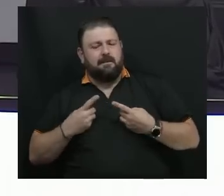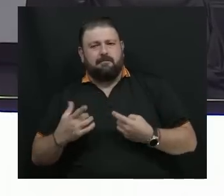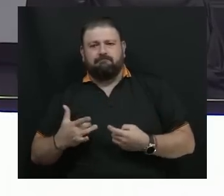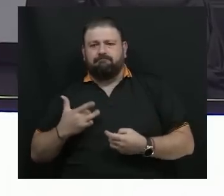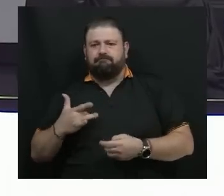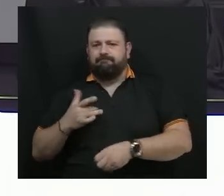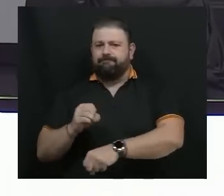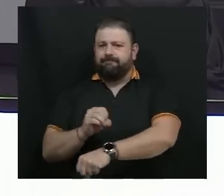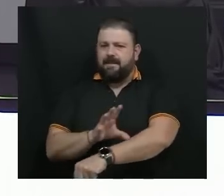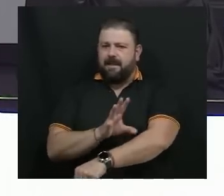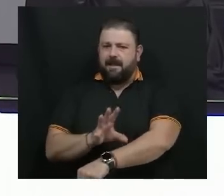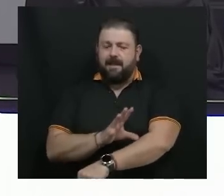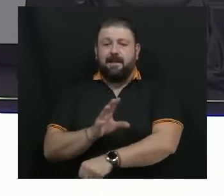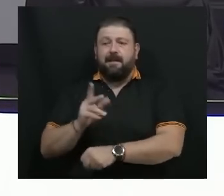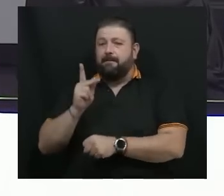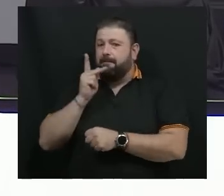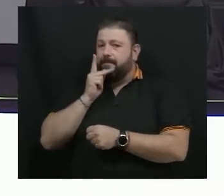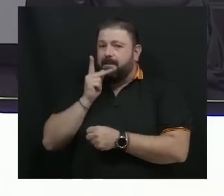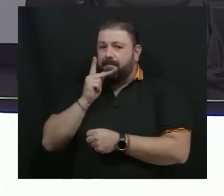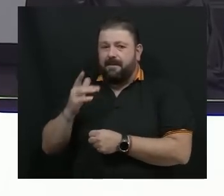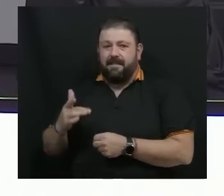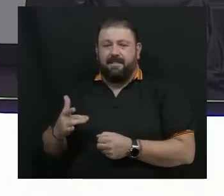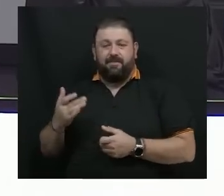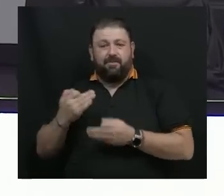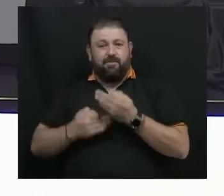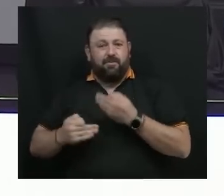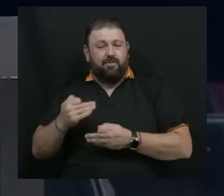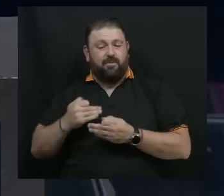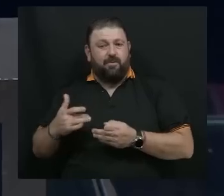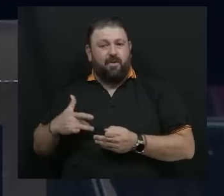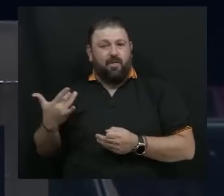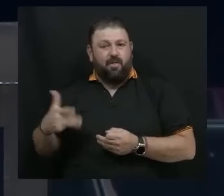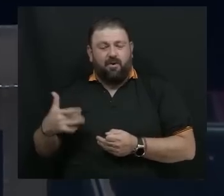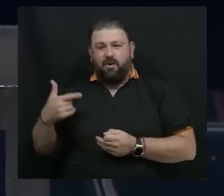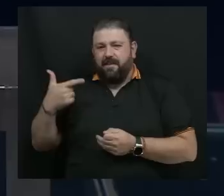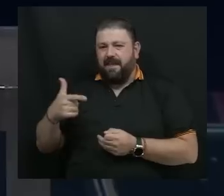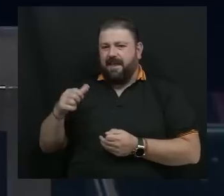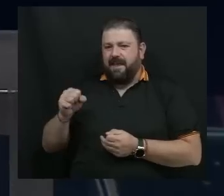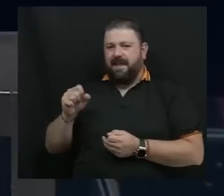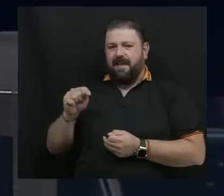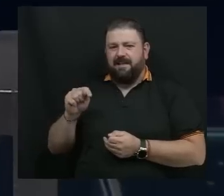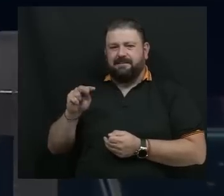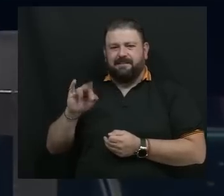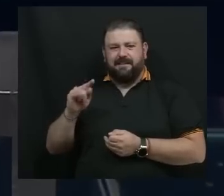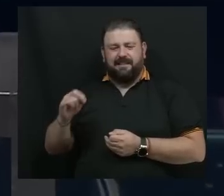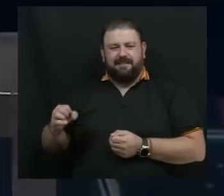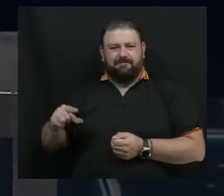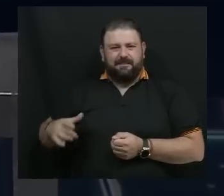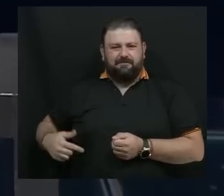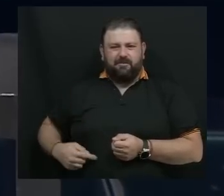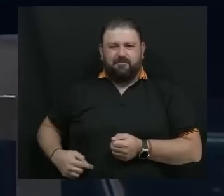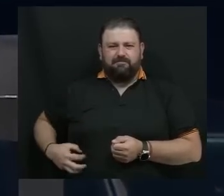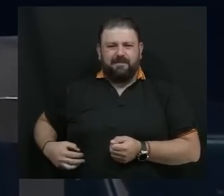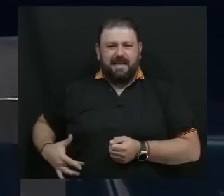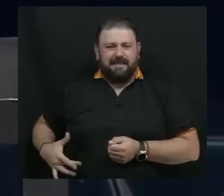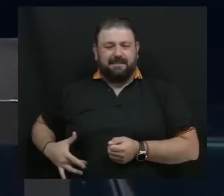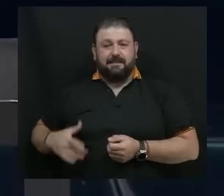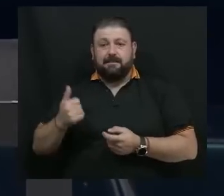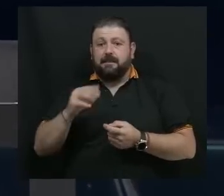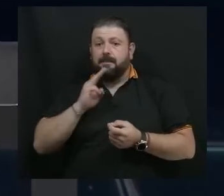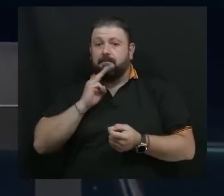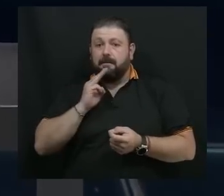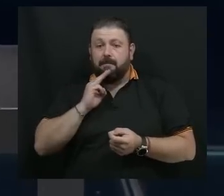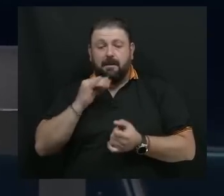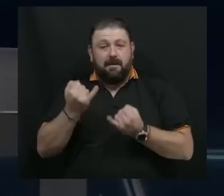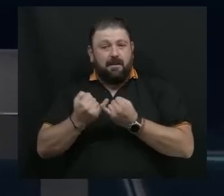quitó un problema de gastritis, a mi mamá le quitó un dolor de migraña muy fuerte y a mí me da mucha energía y es buenísimo para el estrés. Me dice,